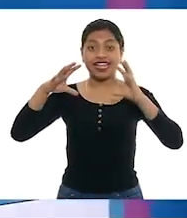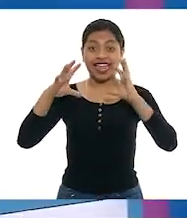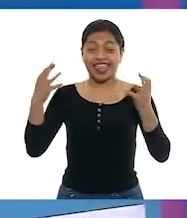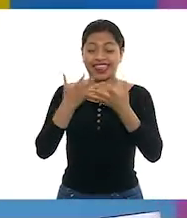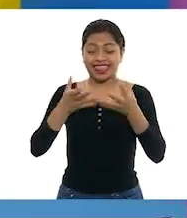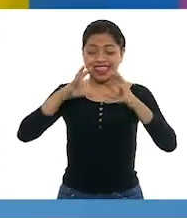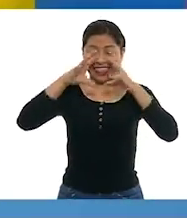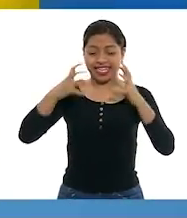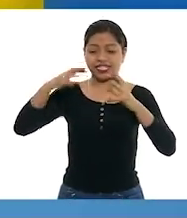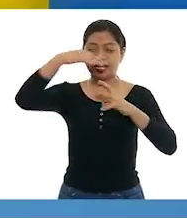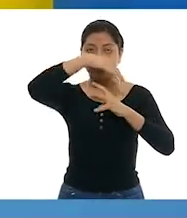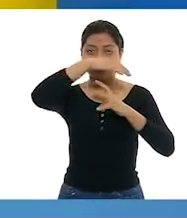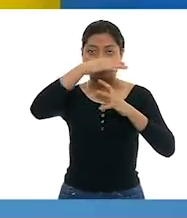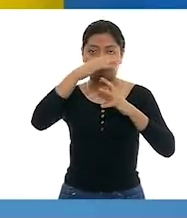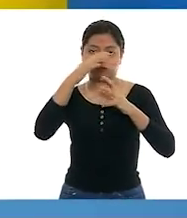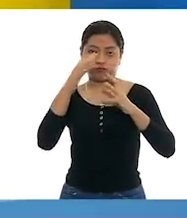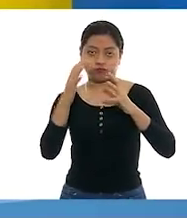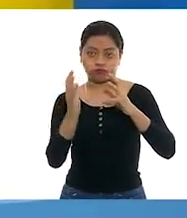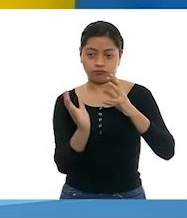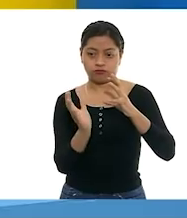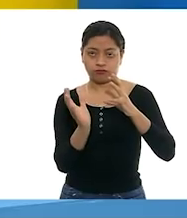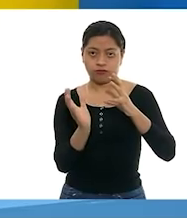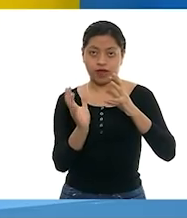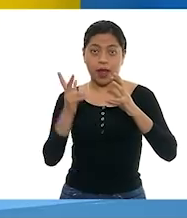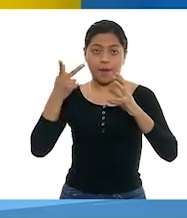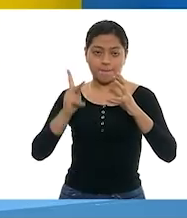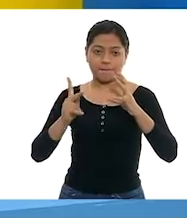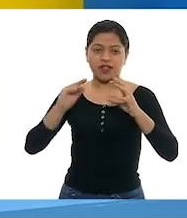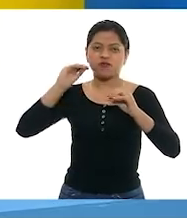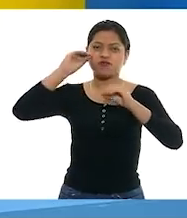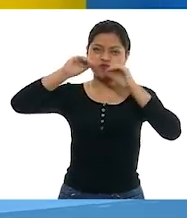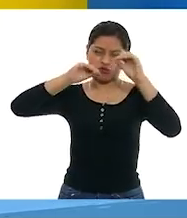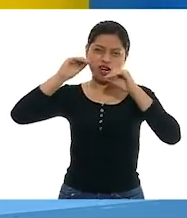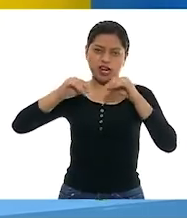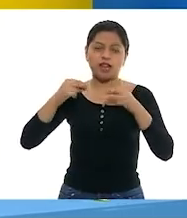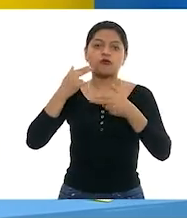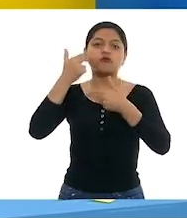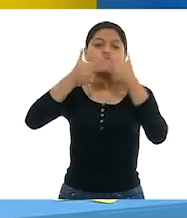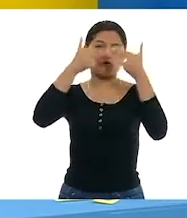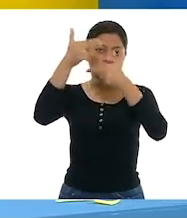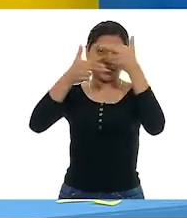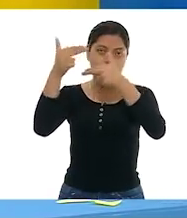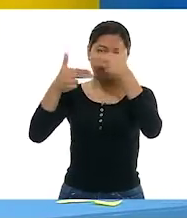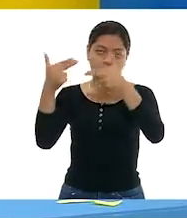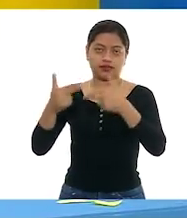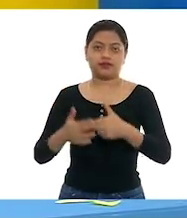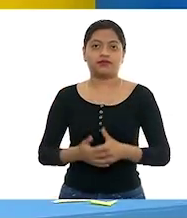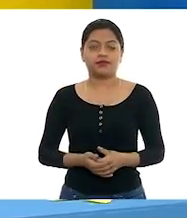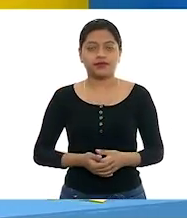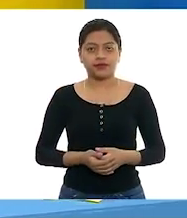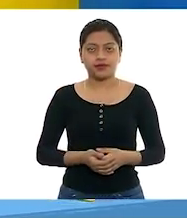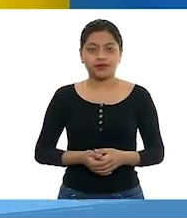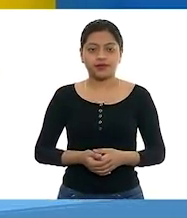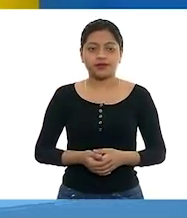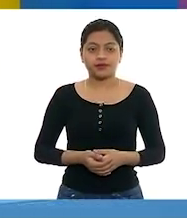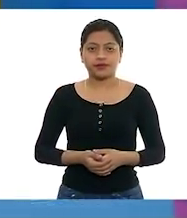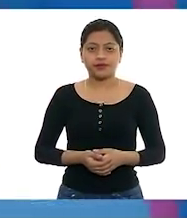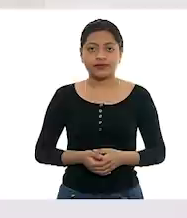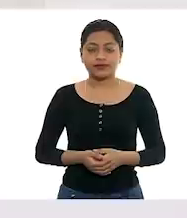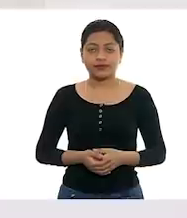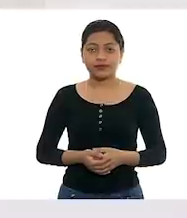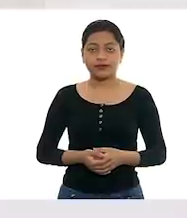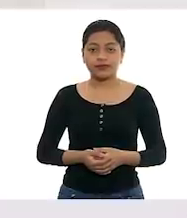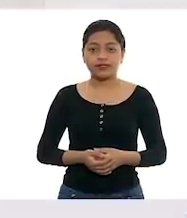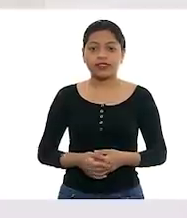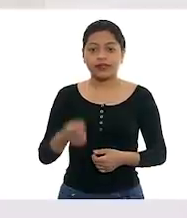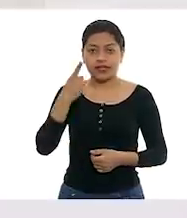unas nubes. Ah, muy bien, ya entendí, maestra. Y ahora, con las flechas, vamos a poder